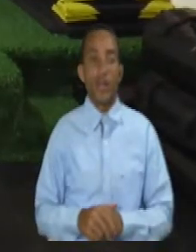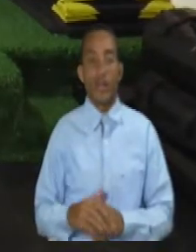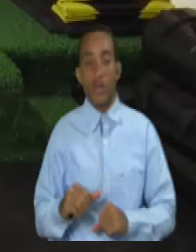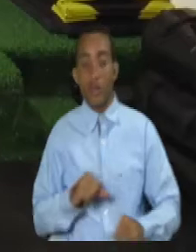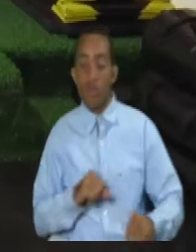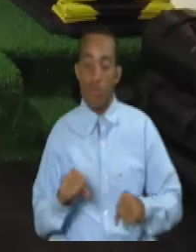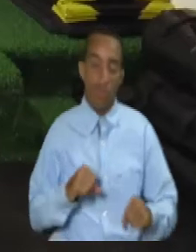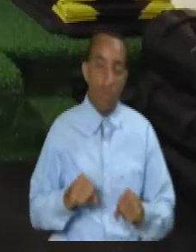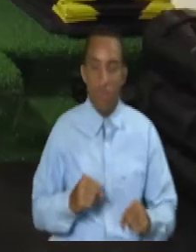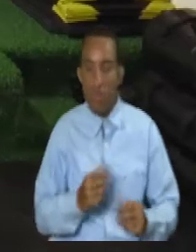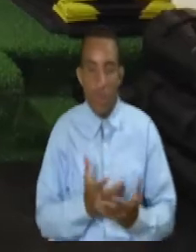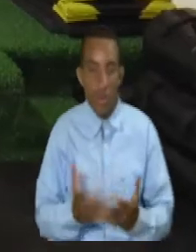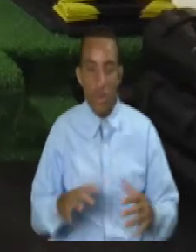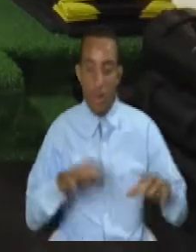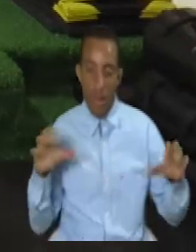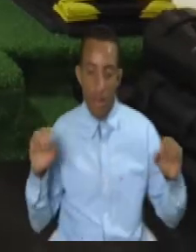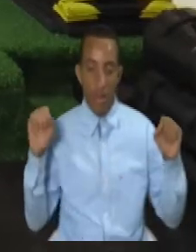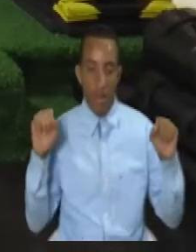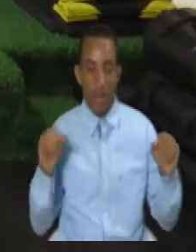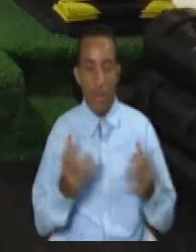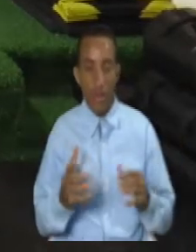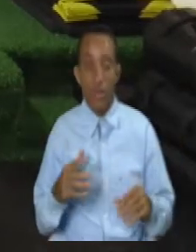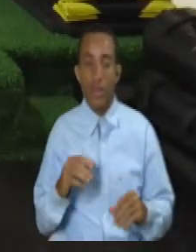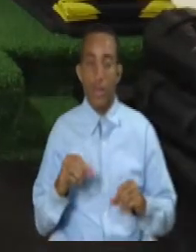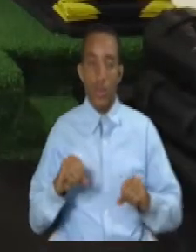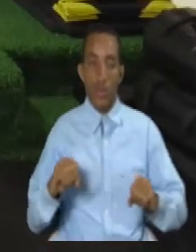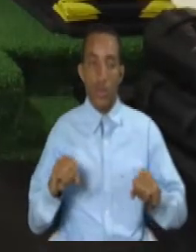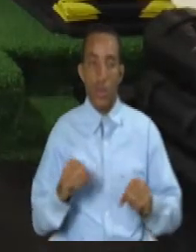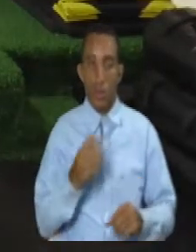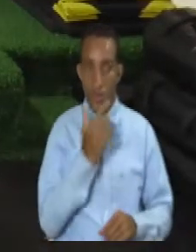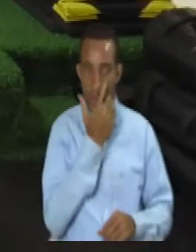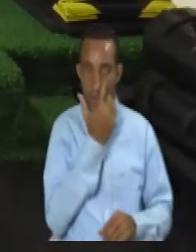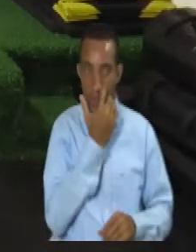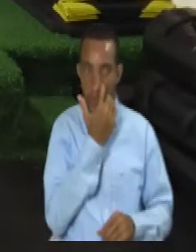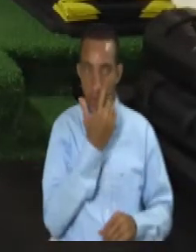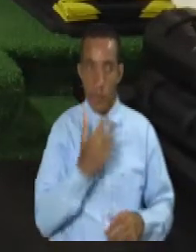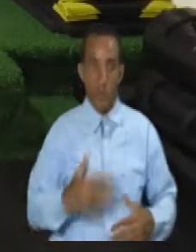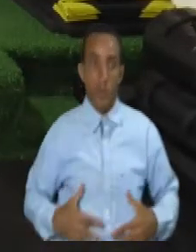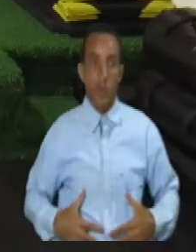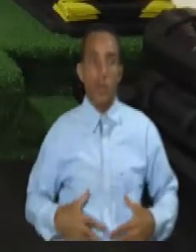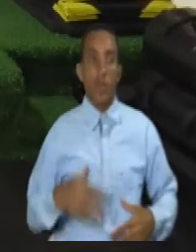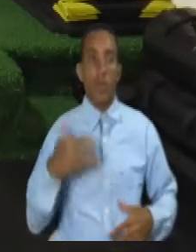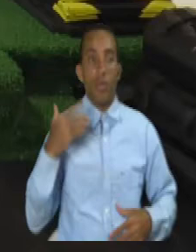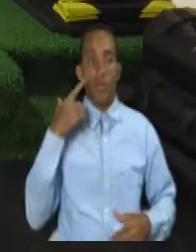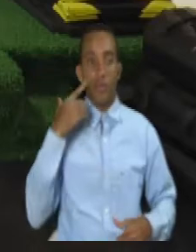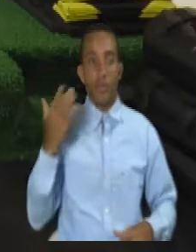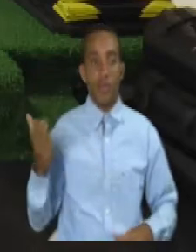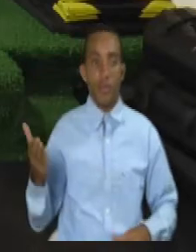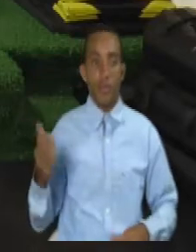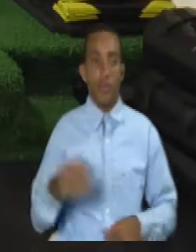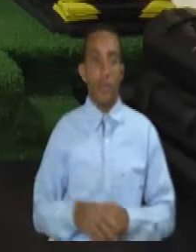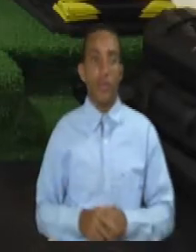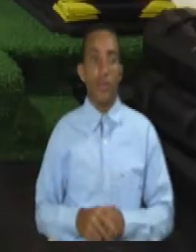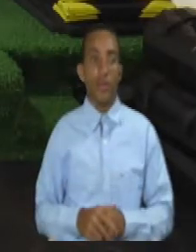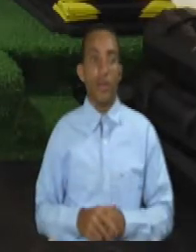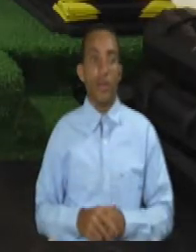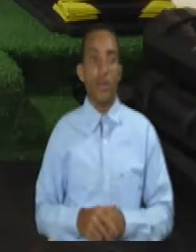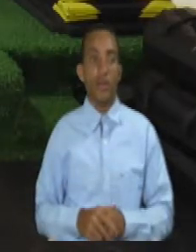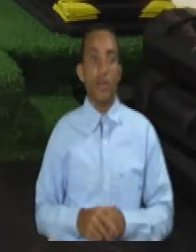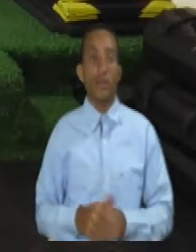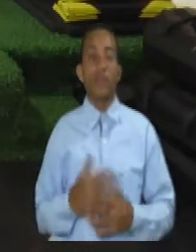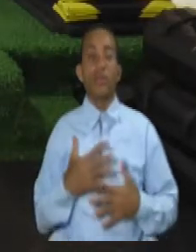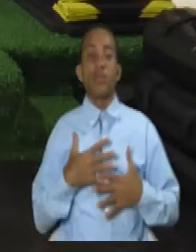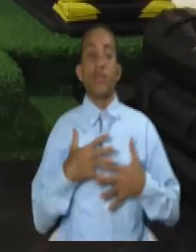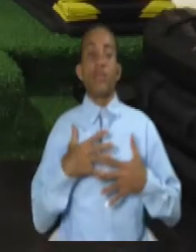entrenamiento. Muy bien, vamos con la parte media. Llevamos la cadera hacia adelante, suavecito. Recuerden que hay que respirar, hay que